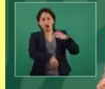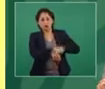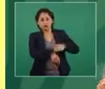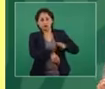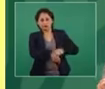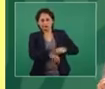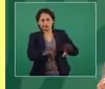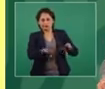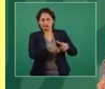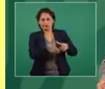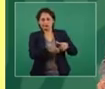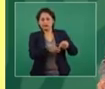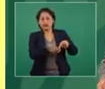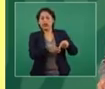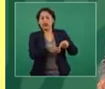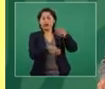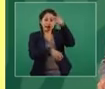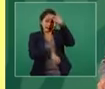de Iberdrola,